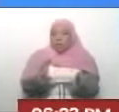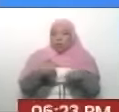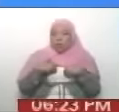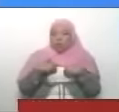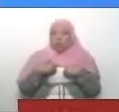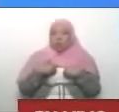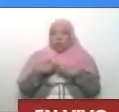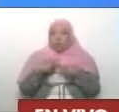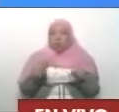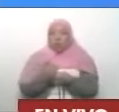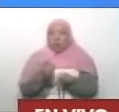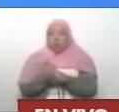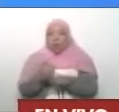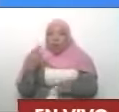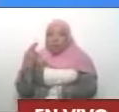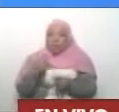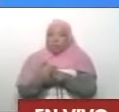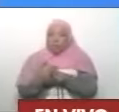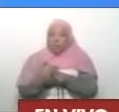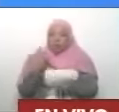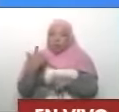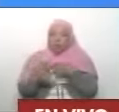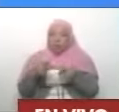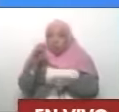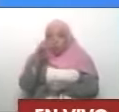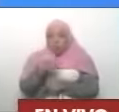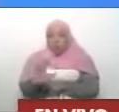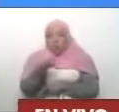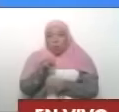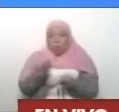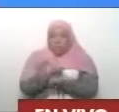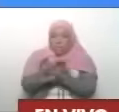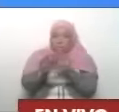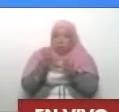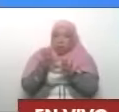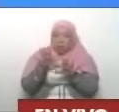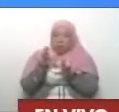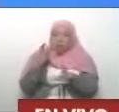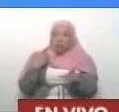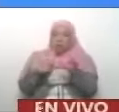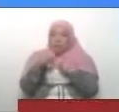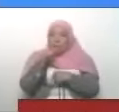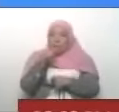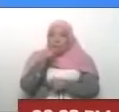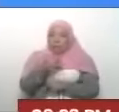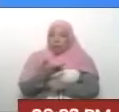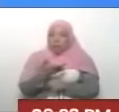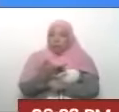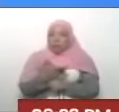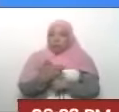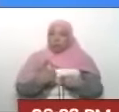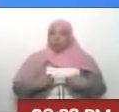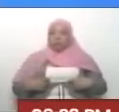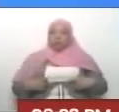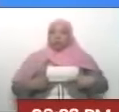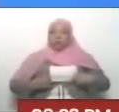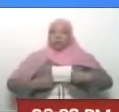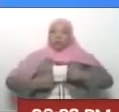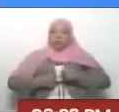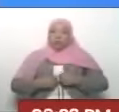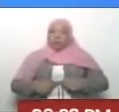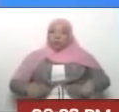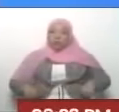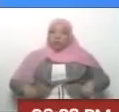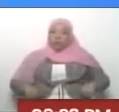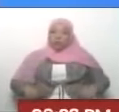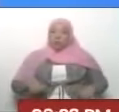métodos sutiles que son más peligrosos. Es lo que llaman el poder blando, la diplomacia blanda. ¿Cómo que se dice en